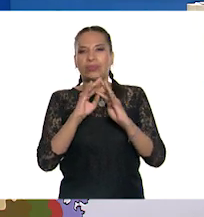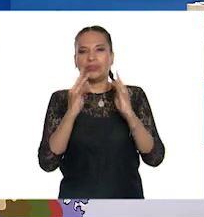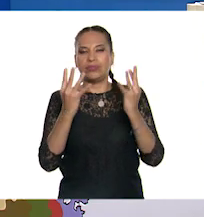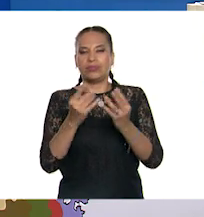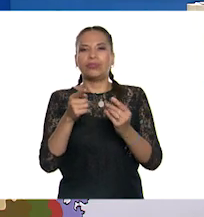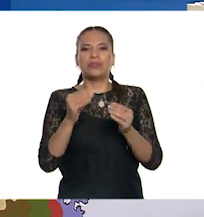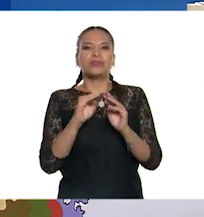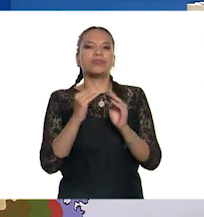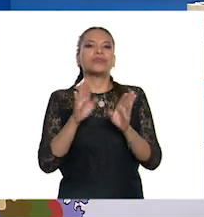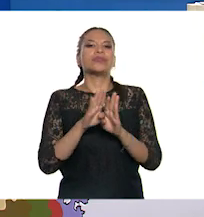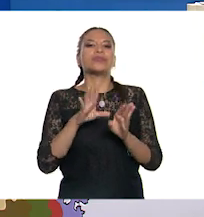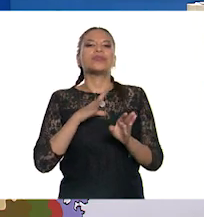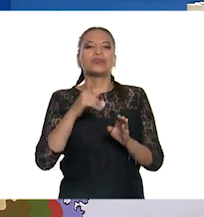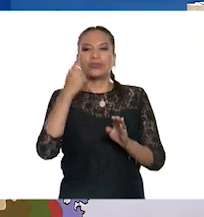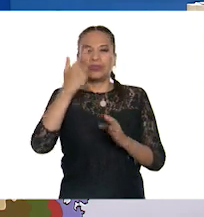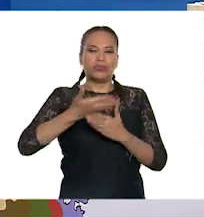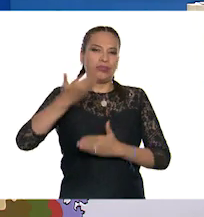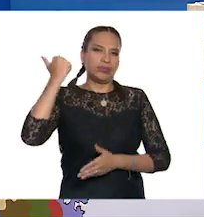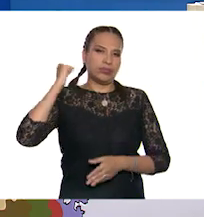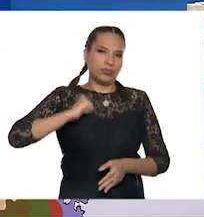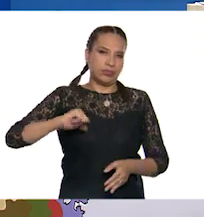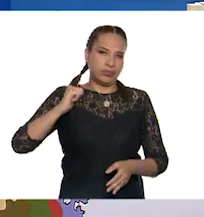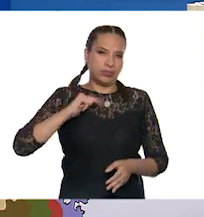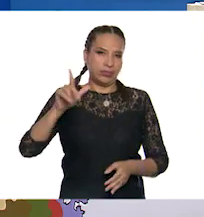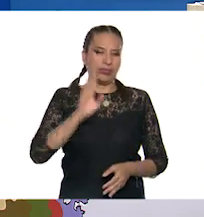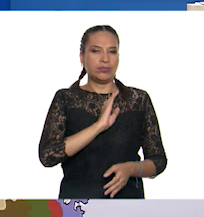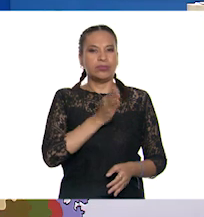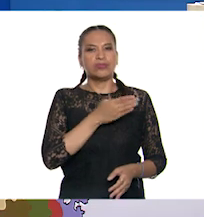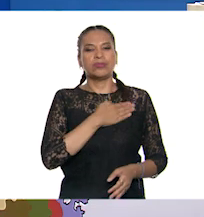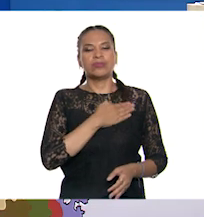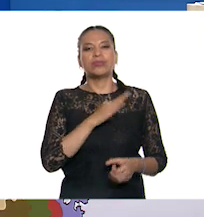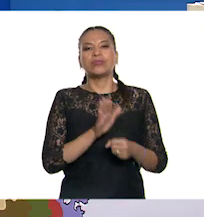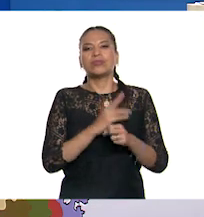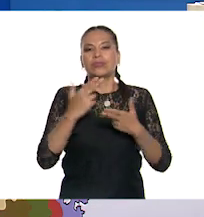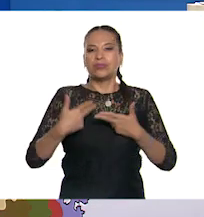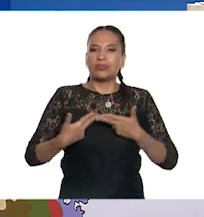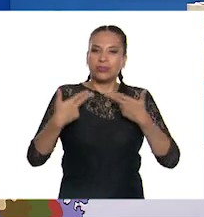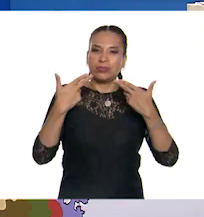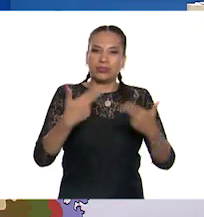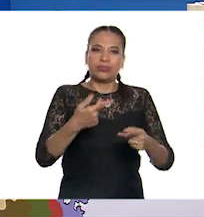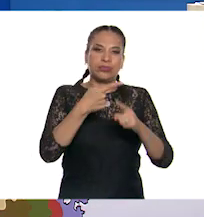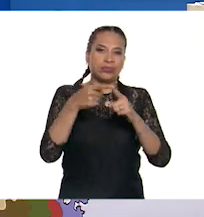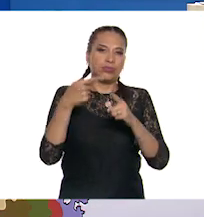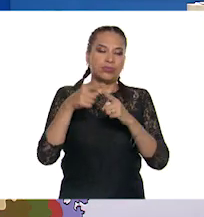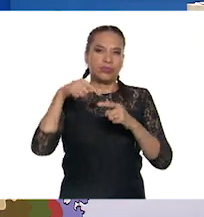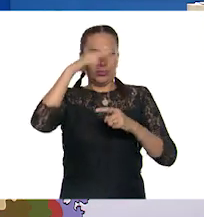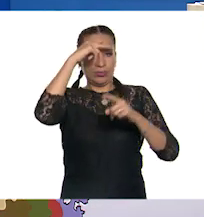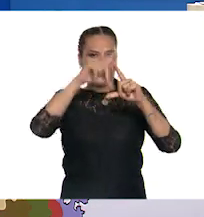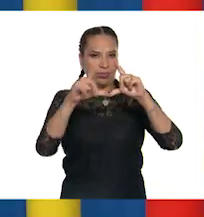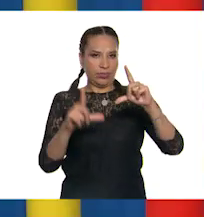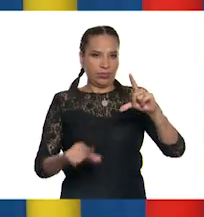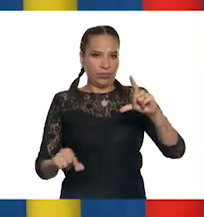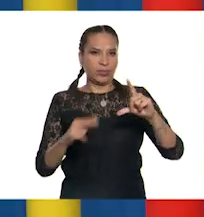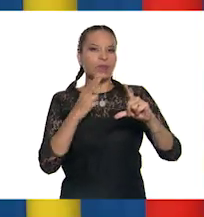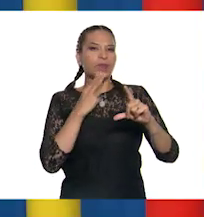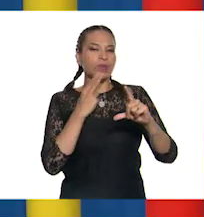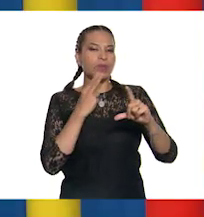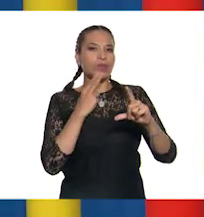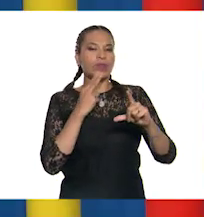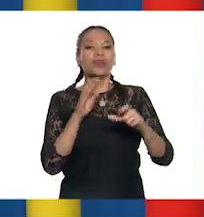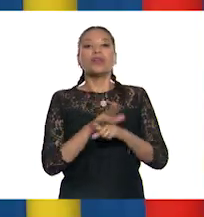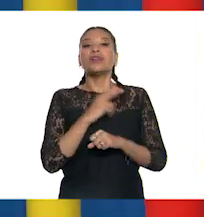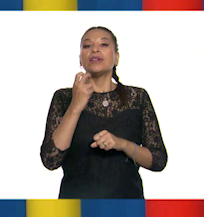es una medida de longitud empleada anteriormente en España y por herencia en distintas partes de México.